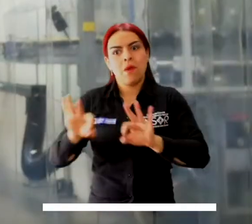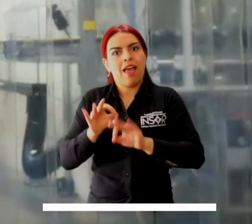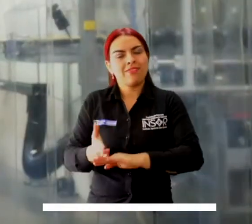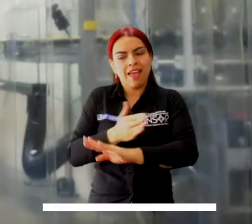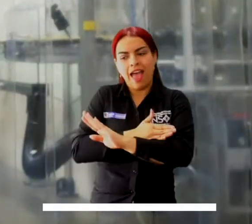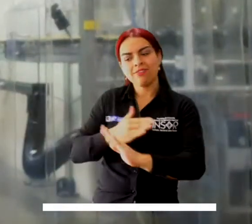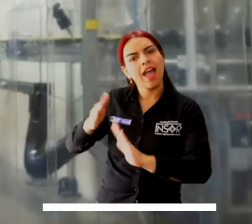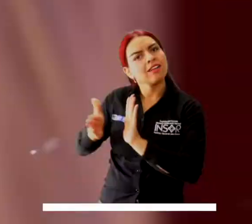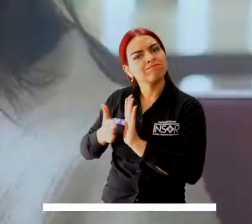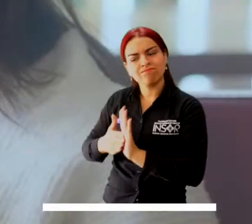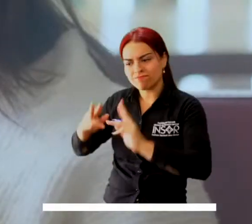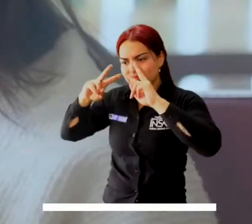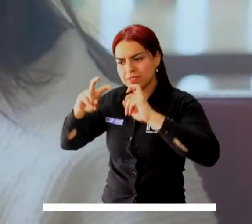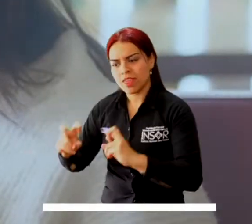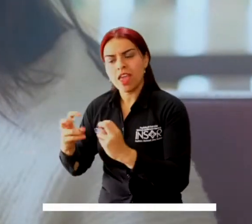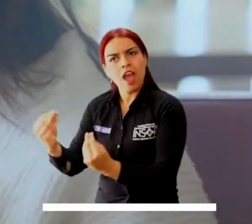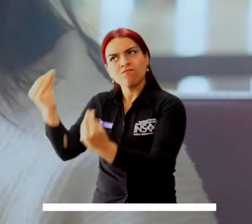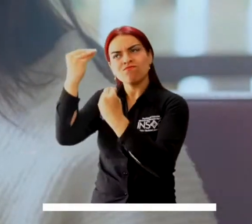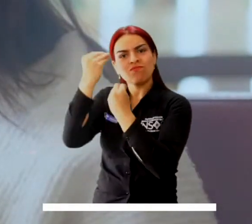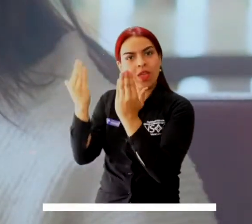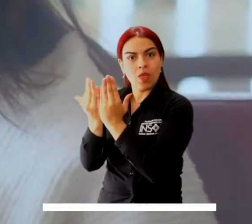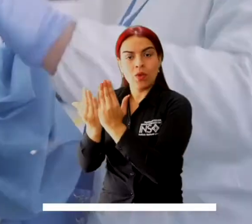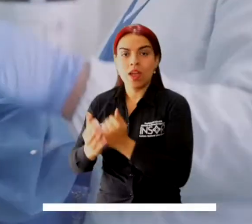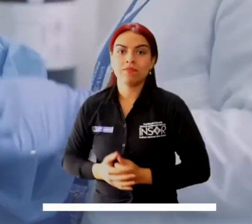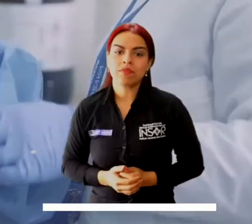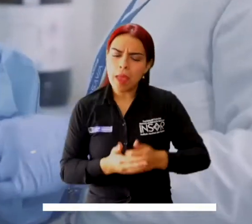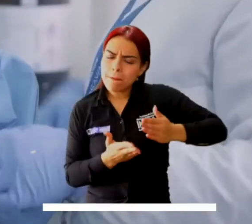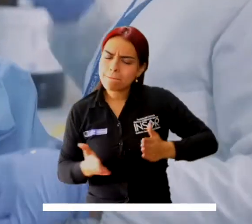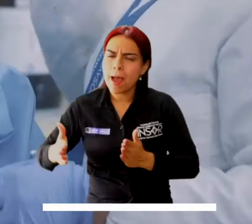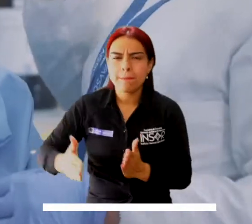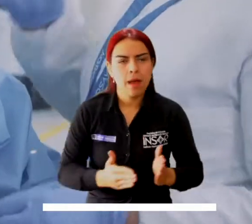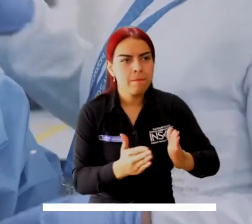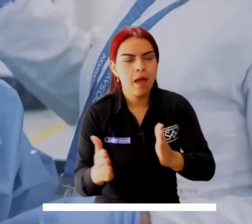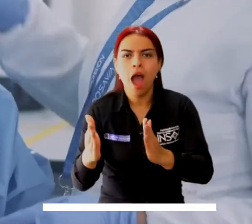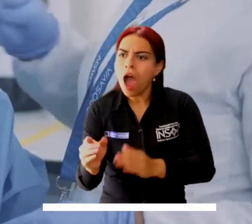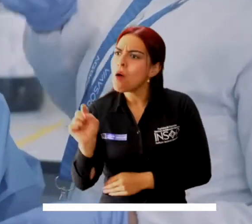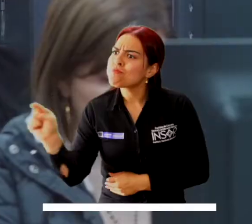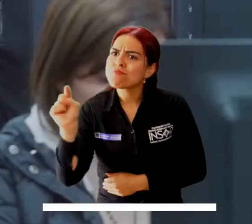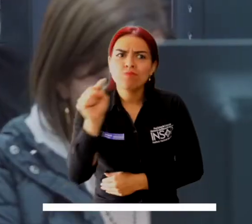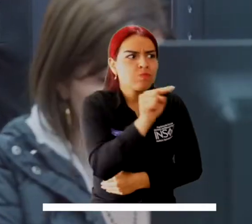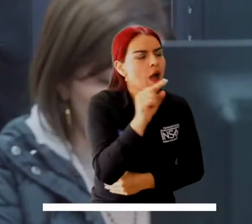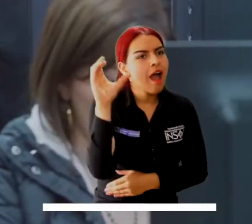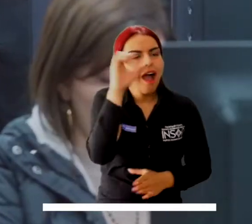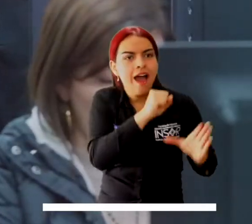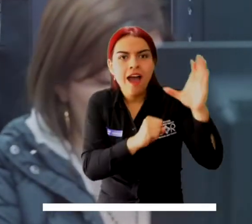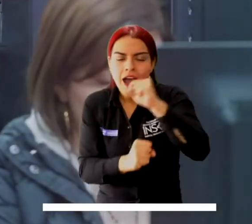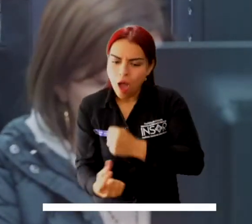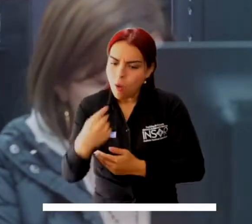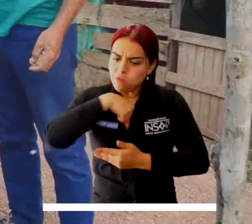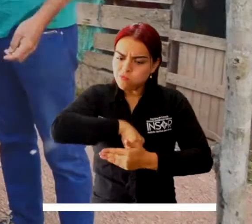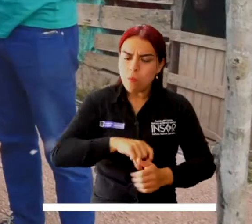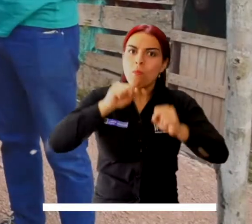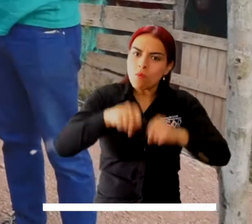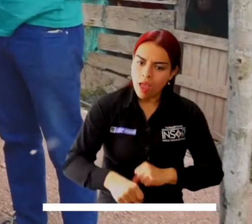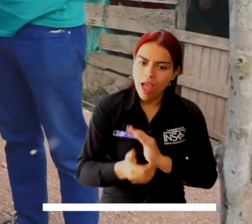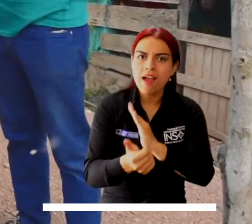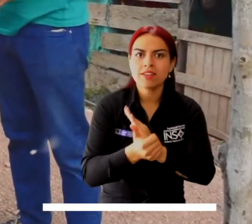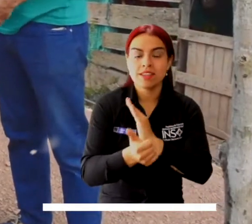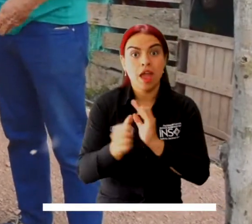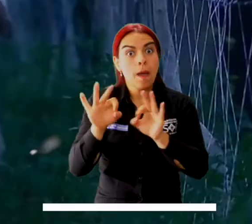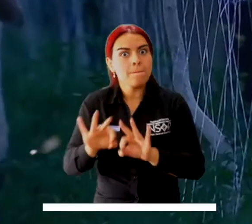en la investigación y la educación. En este viaje, además de descubrir de qué somos capaces, comprendimos el valor